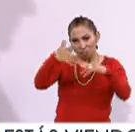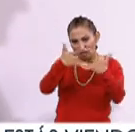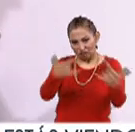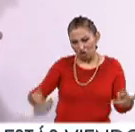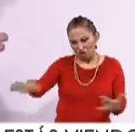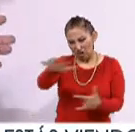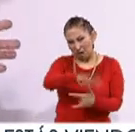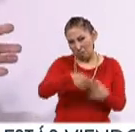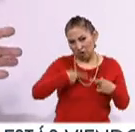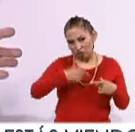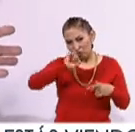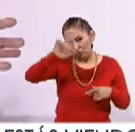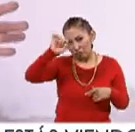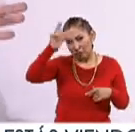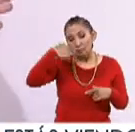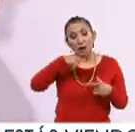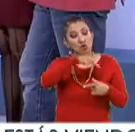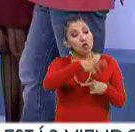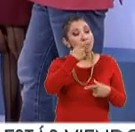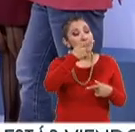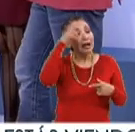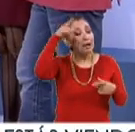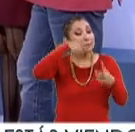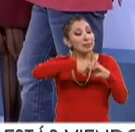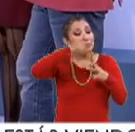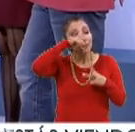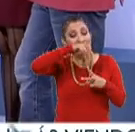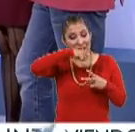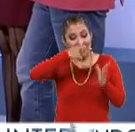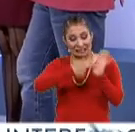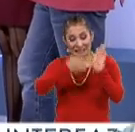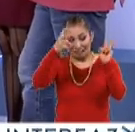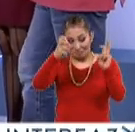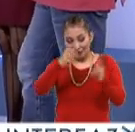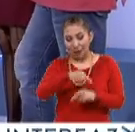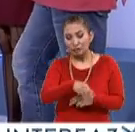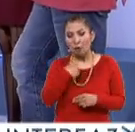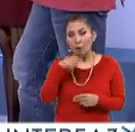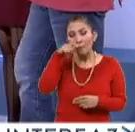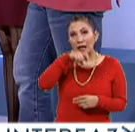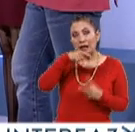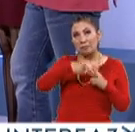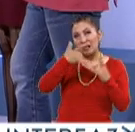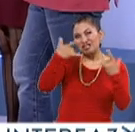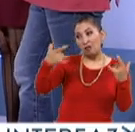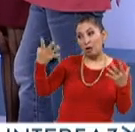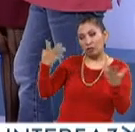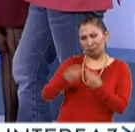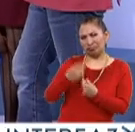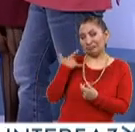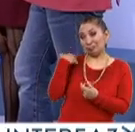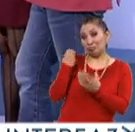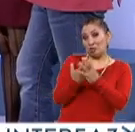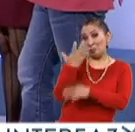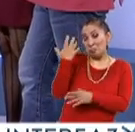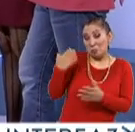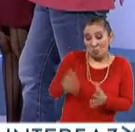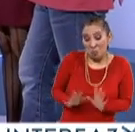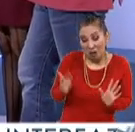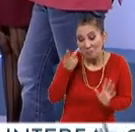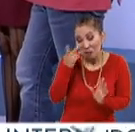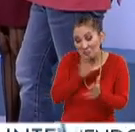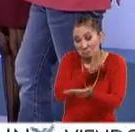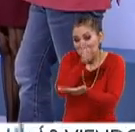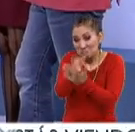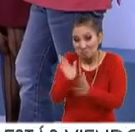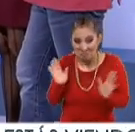historiadores, entonces pidieron que se diera matemáticas mayas en su congreso. Dije yo, matemáticas e historiadores, eso sí que es novedad. Pues vamos,